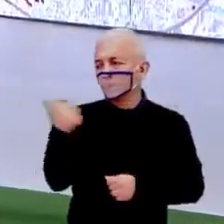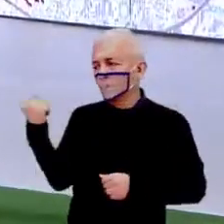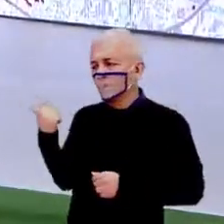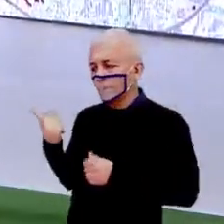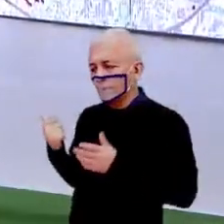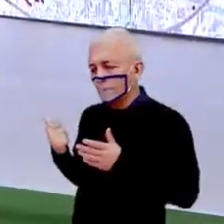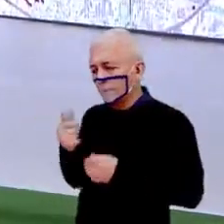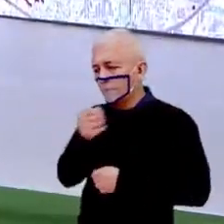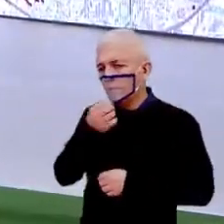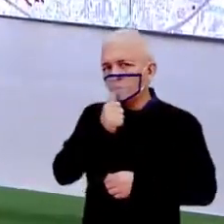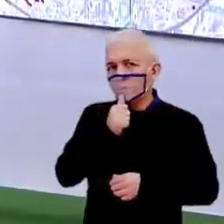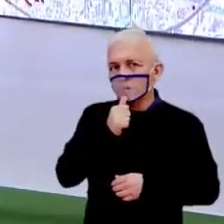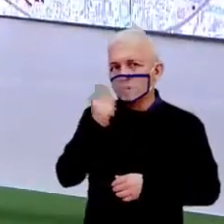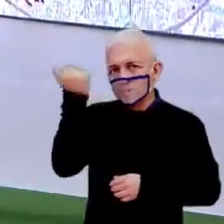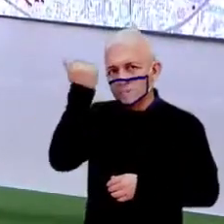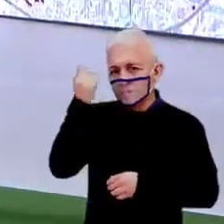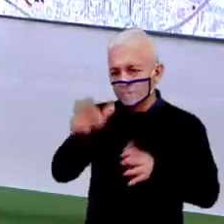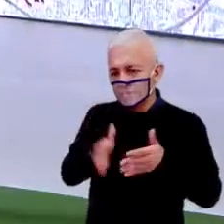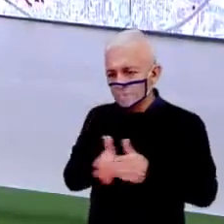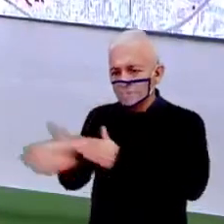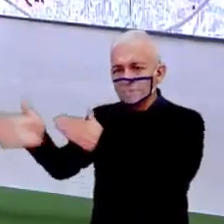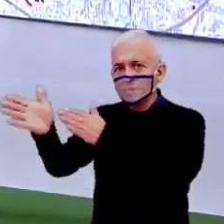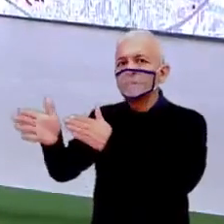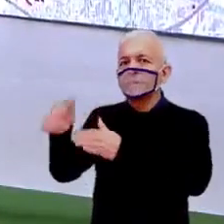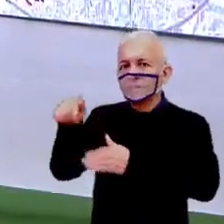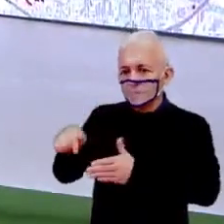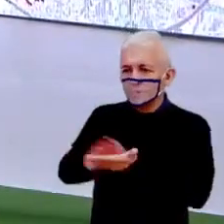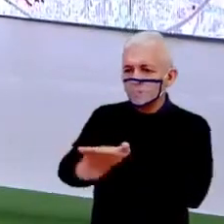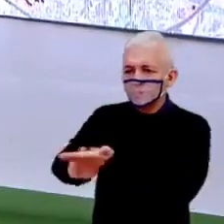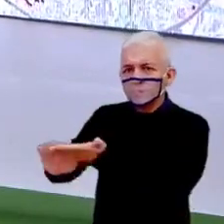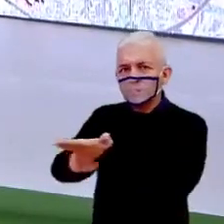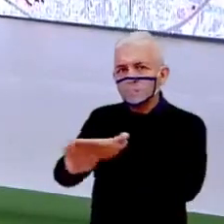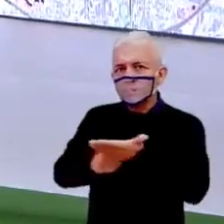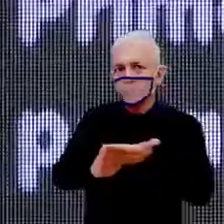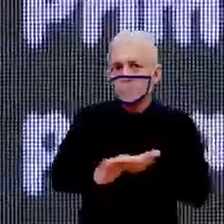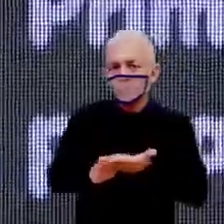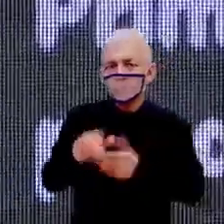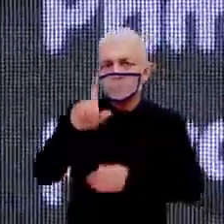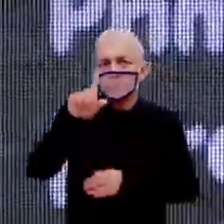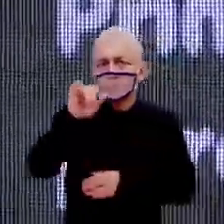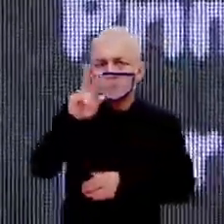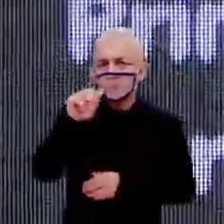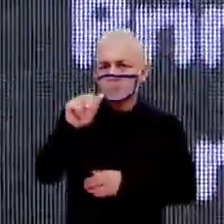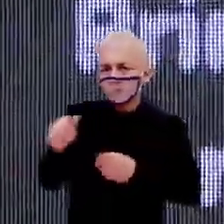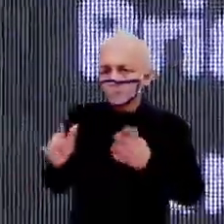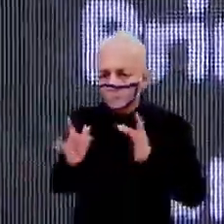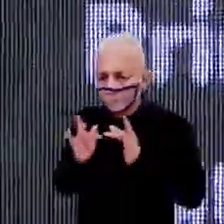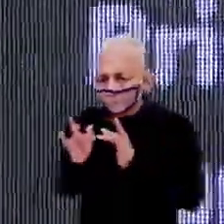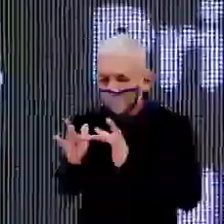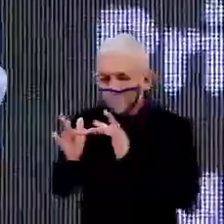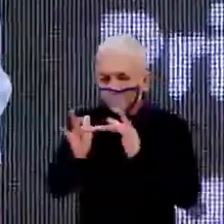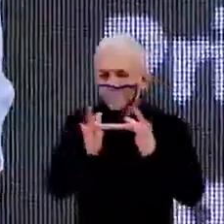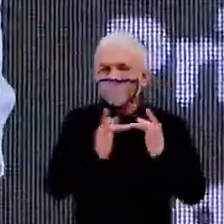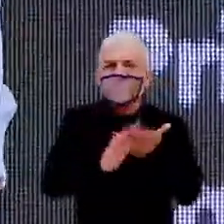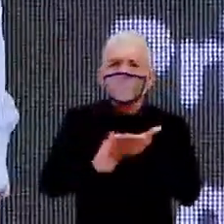vamos a mejorar también muchos de los problemas que sufre ese sector de Barranquilla, y estamos también trabajando que eso suceda el primer